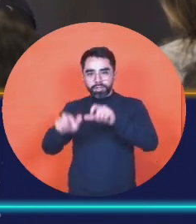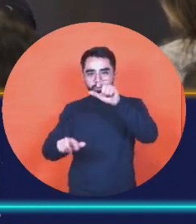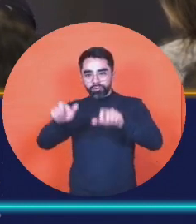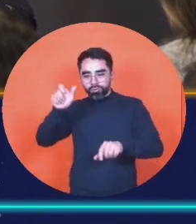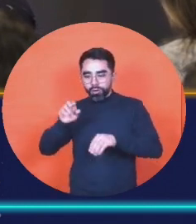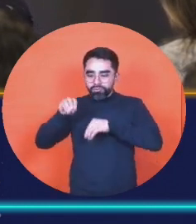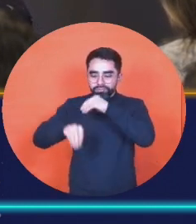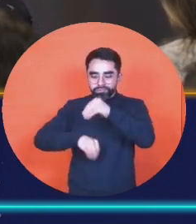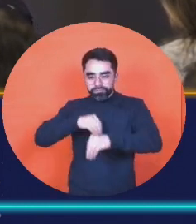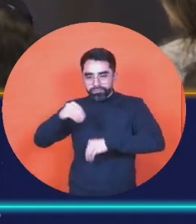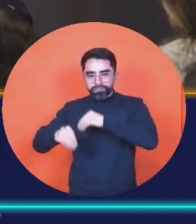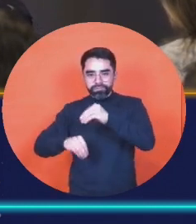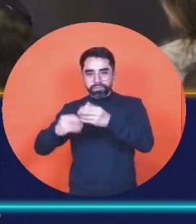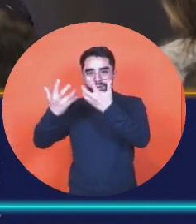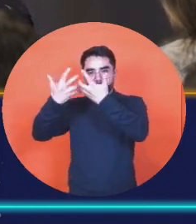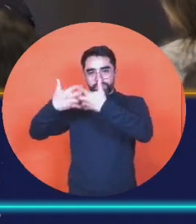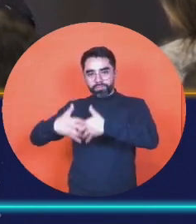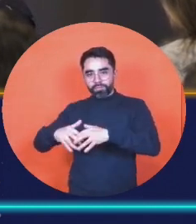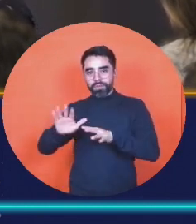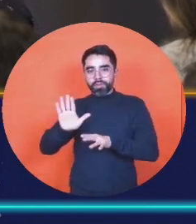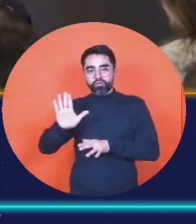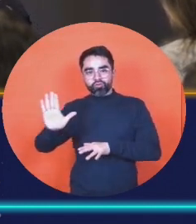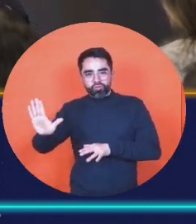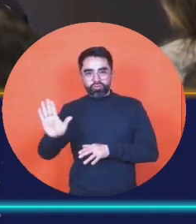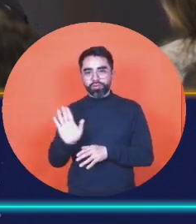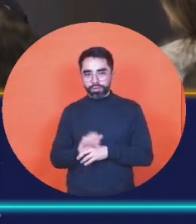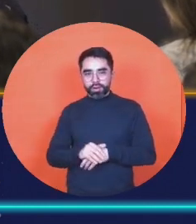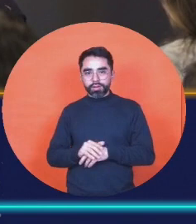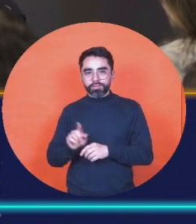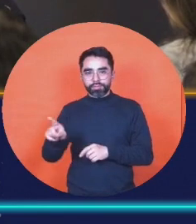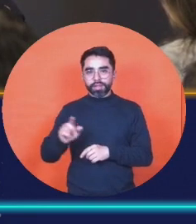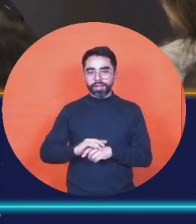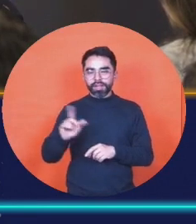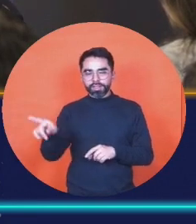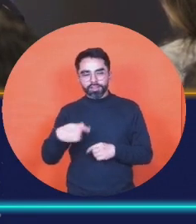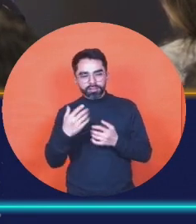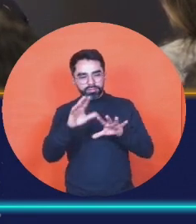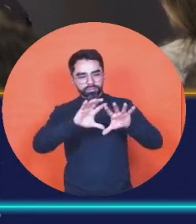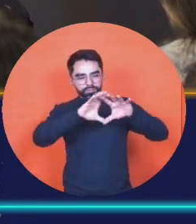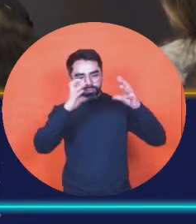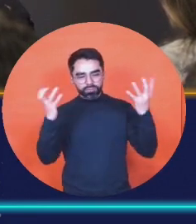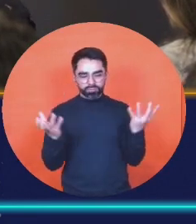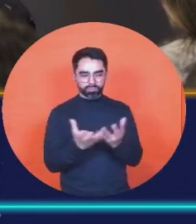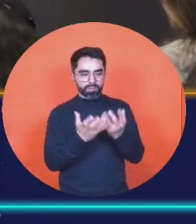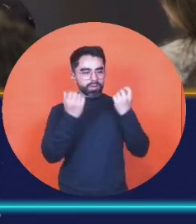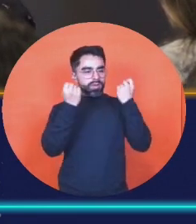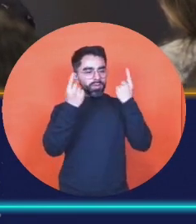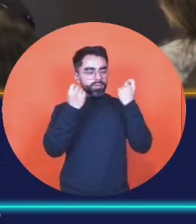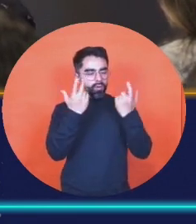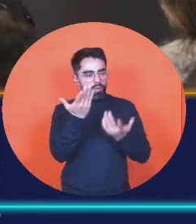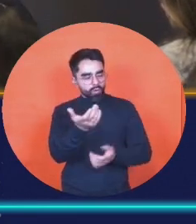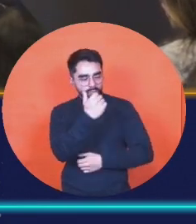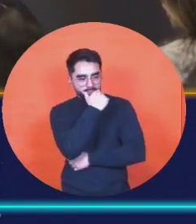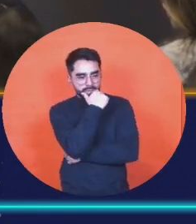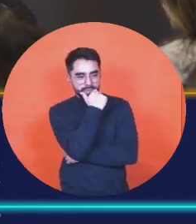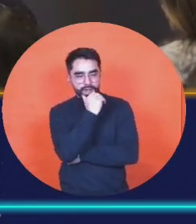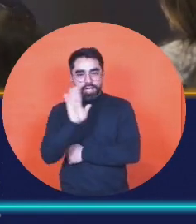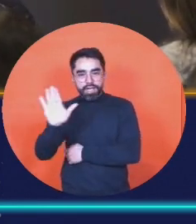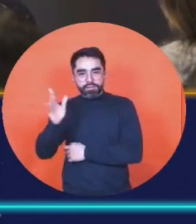hay una naturaleza clara de querer entender cómo funciona el mundo. Y